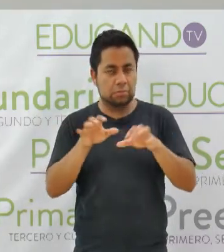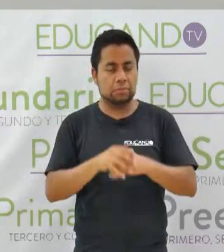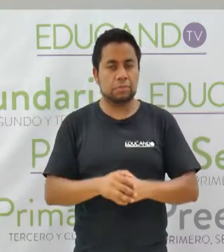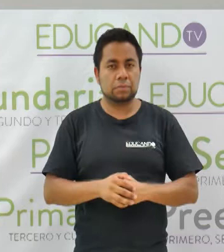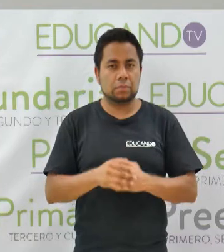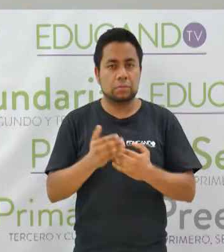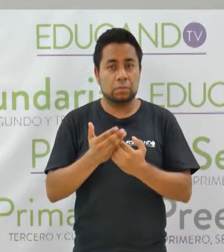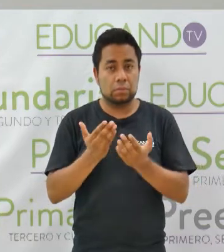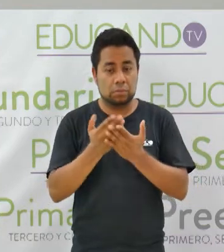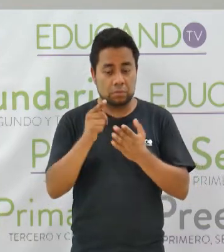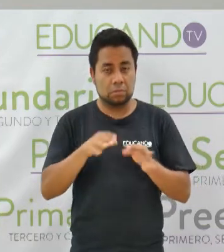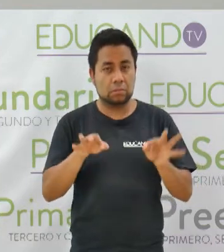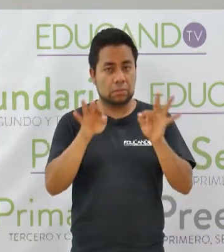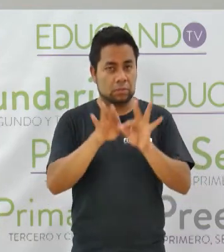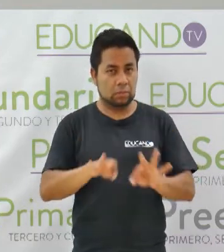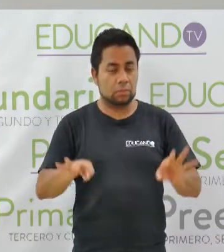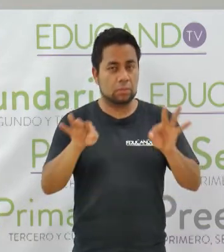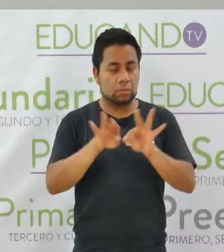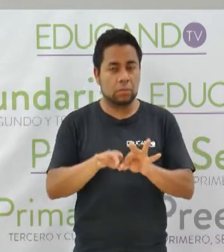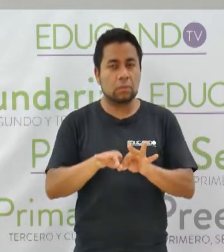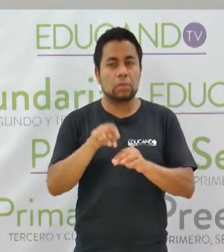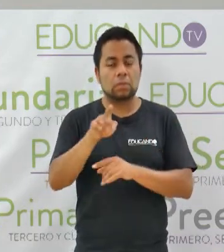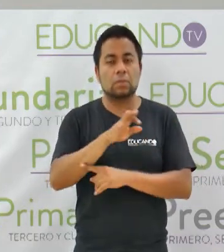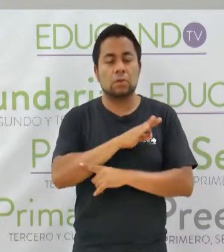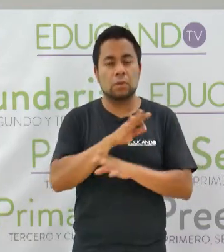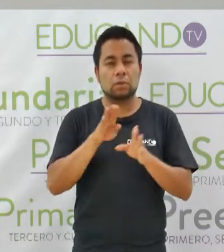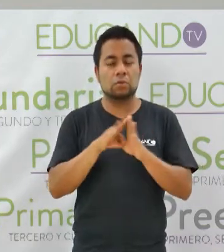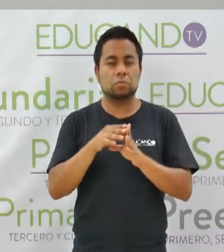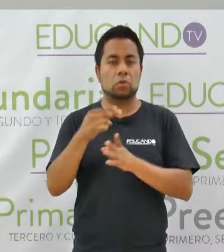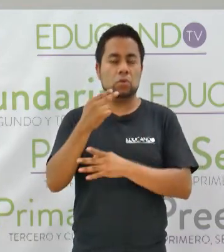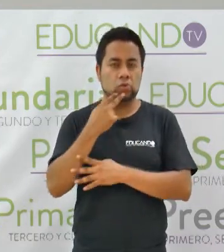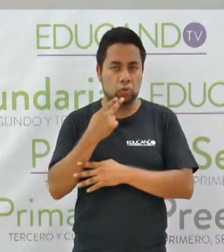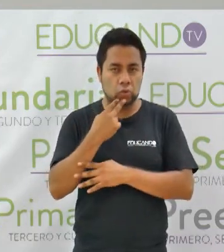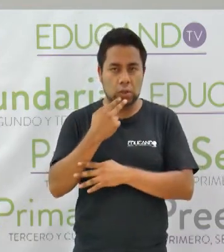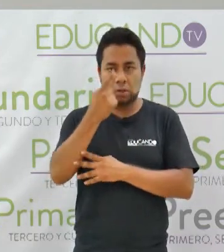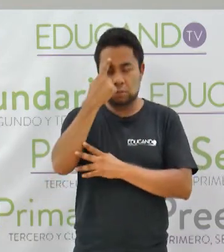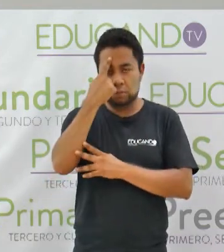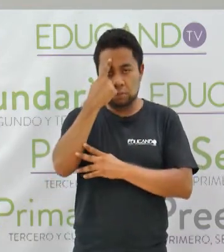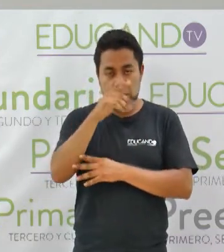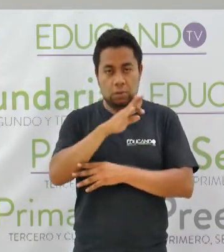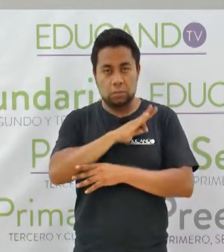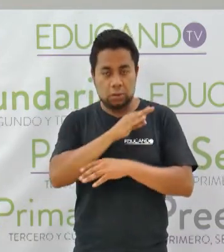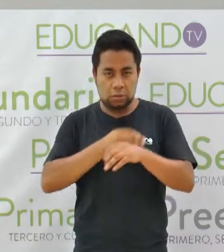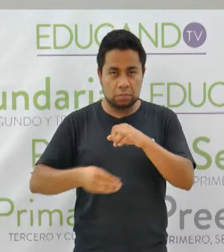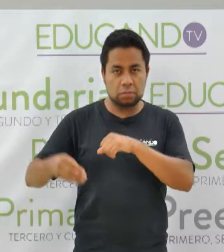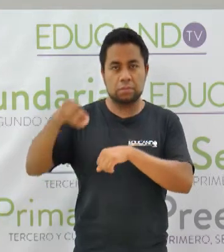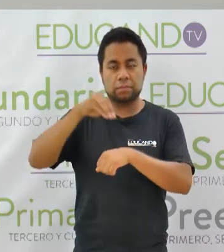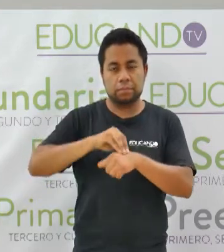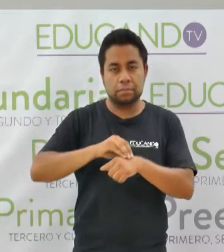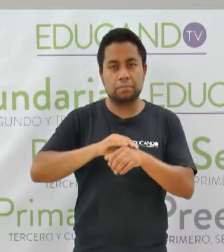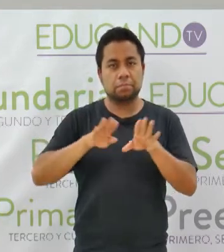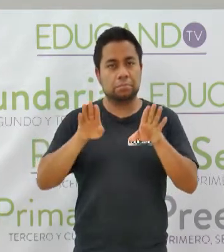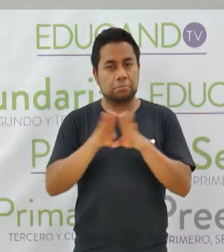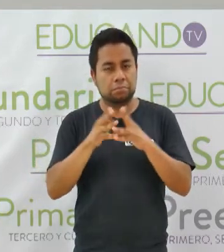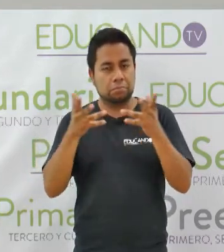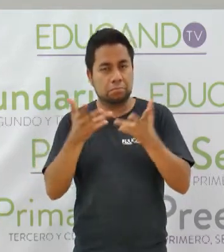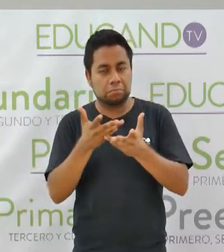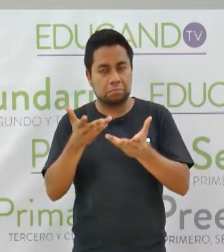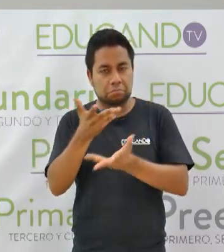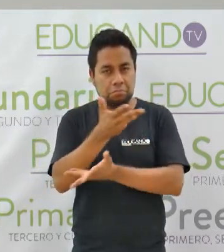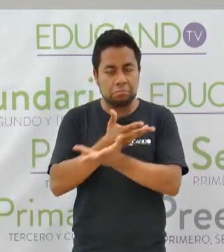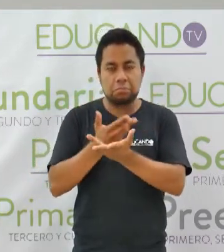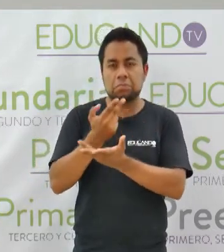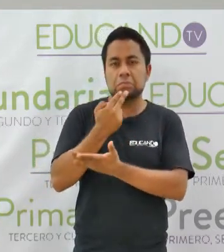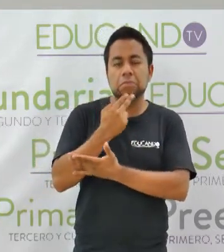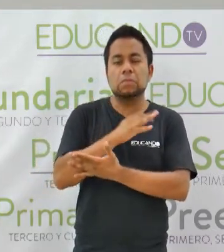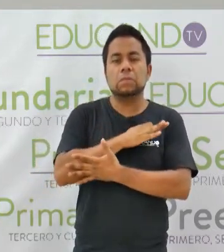esta parte es fundamental que tú puedas reutilizarlo para poder determinar cómo puedes